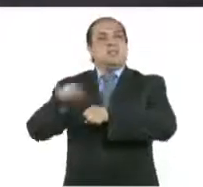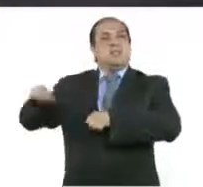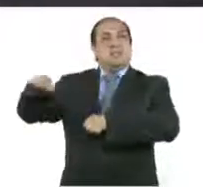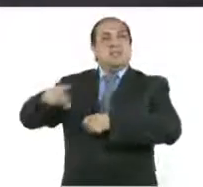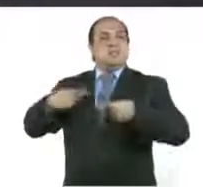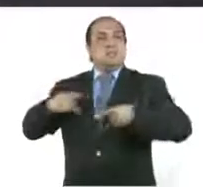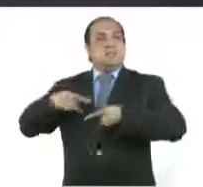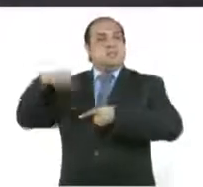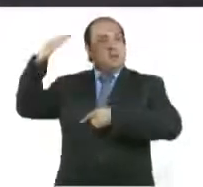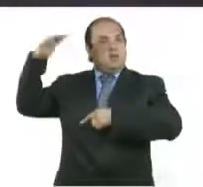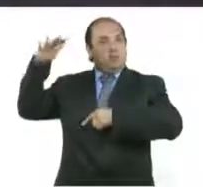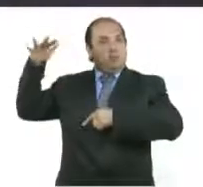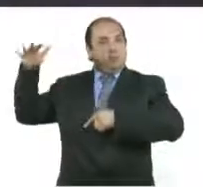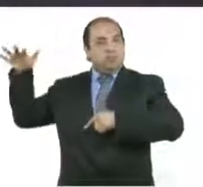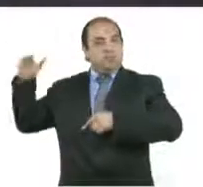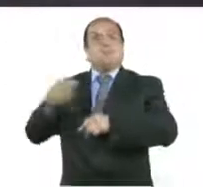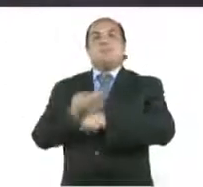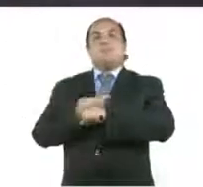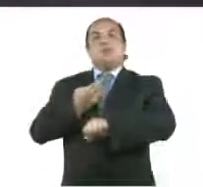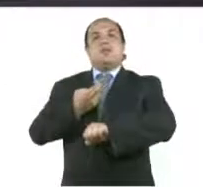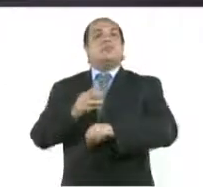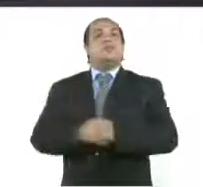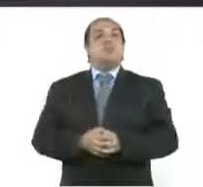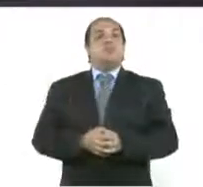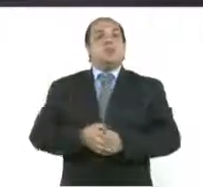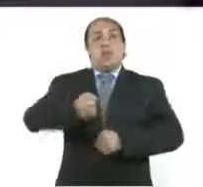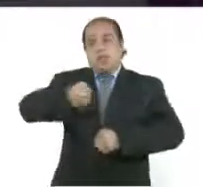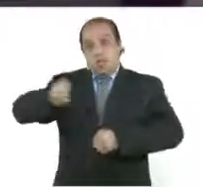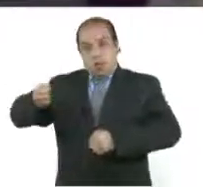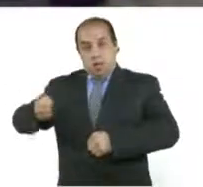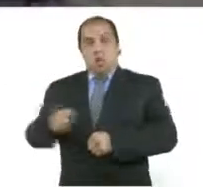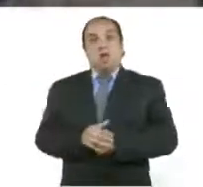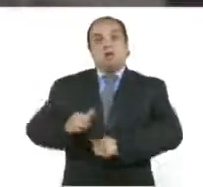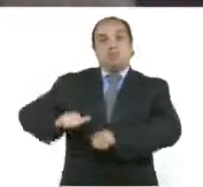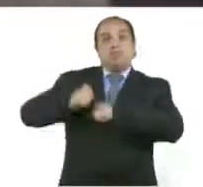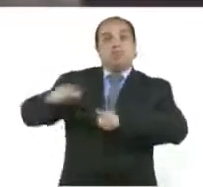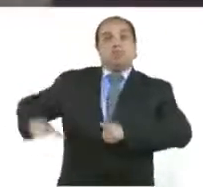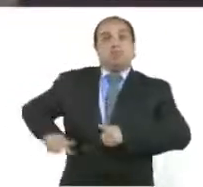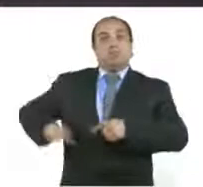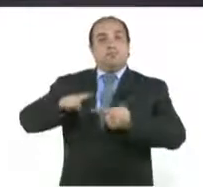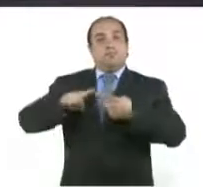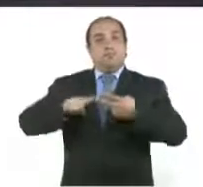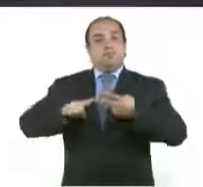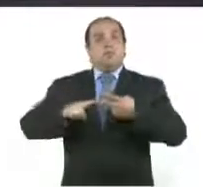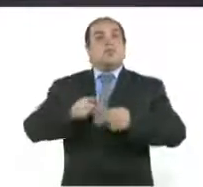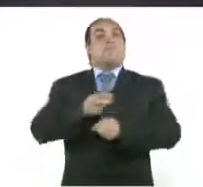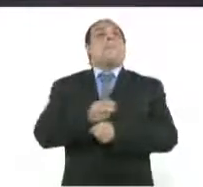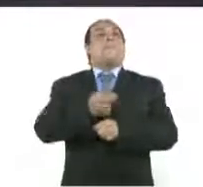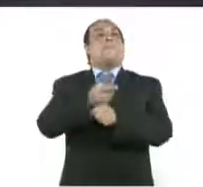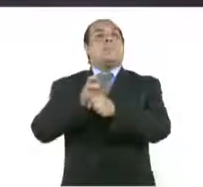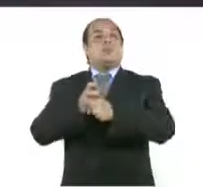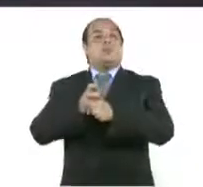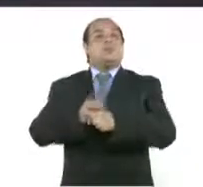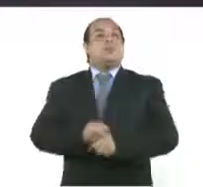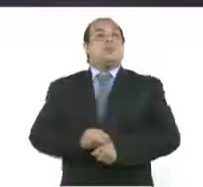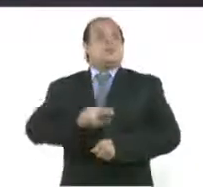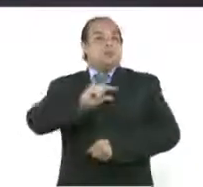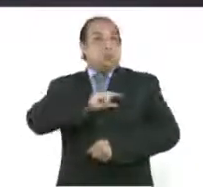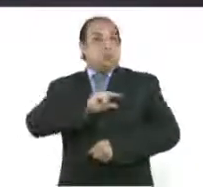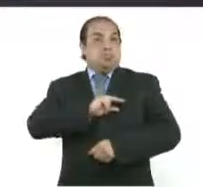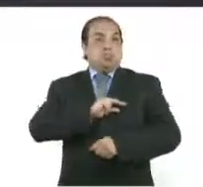Adultas Mayores. Saludamos la presencia de nuestras autoridades de gobierno, funcionarios, invitados especiales, prensa